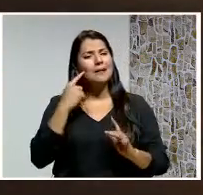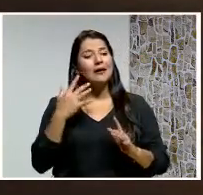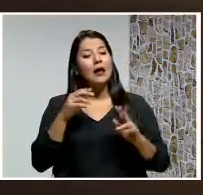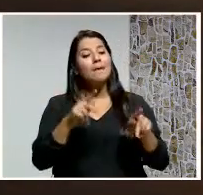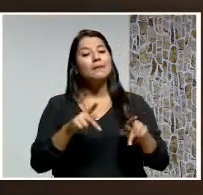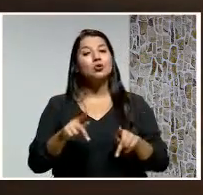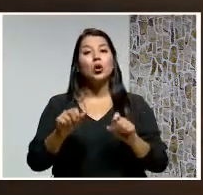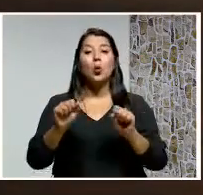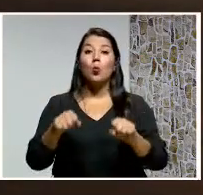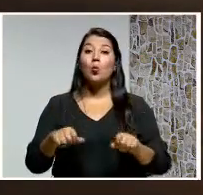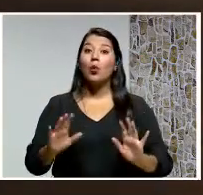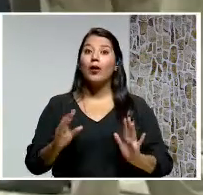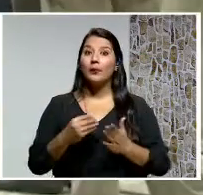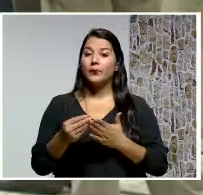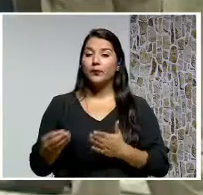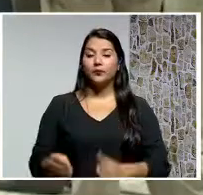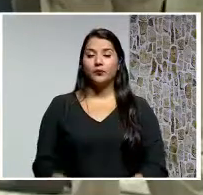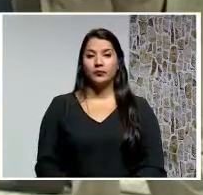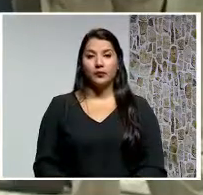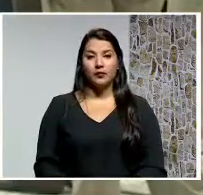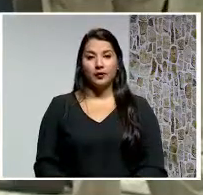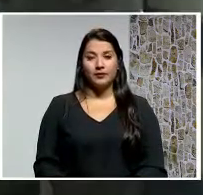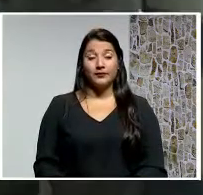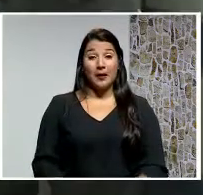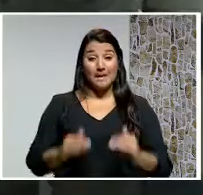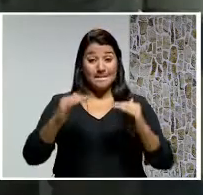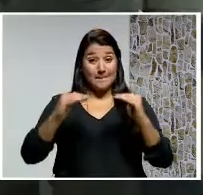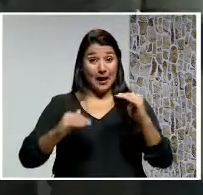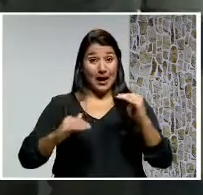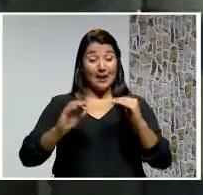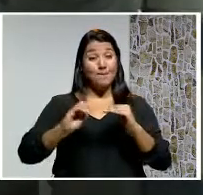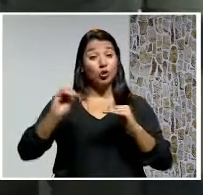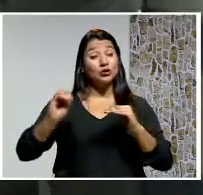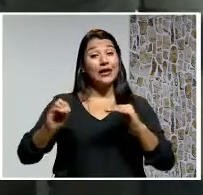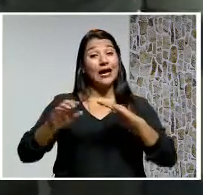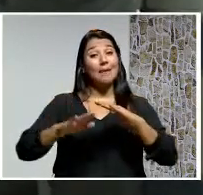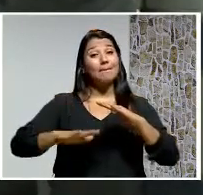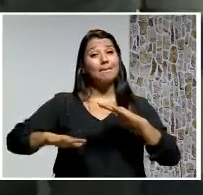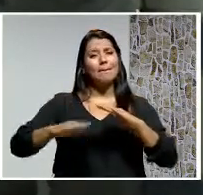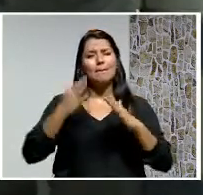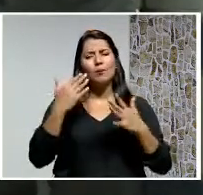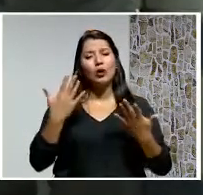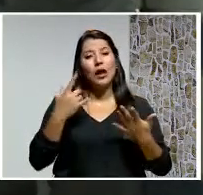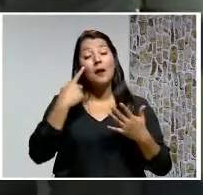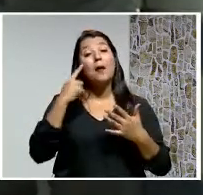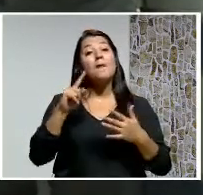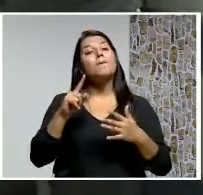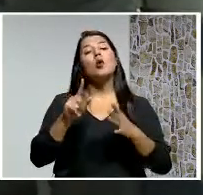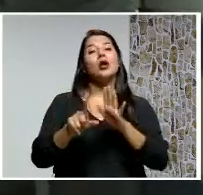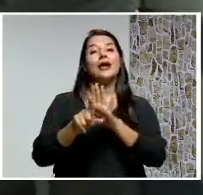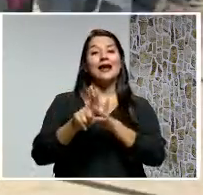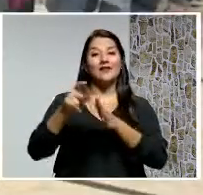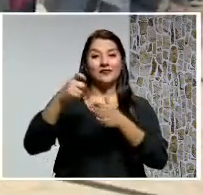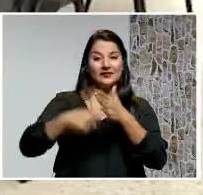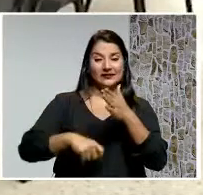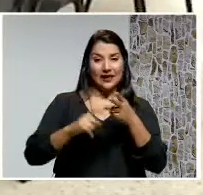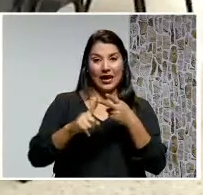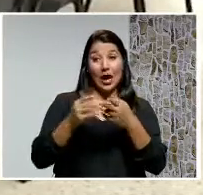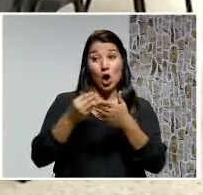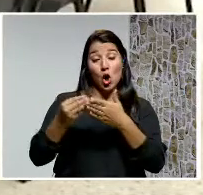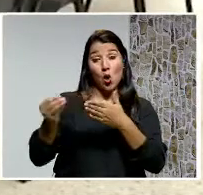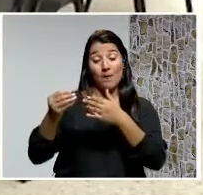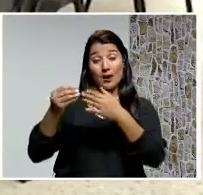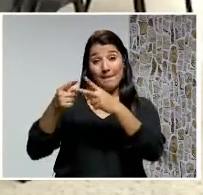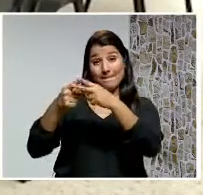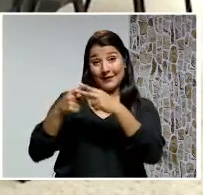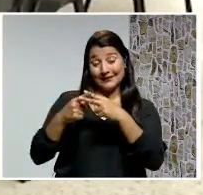personas puedan adquirir esos bienes. La rebaja de la tasa básica pasiva se da por la política fiscal, la compra de eurobonos y porque